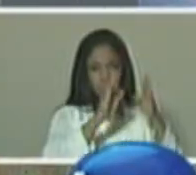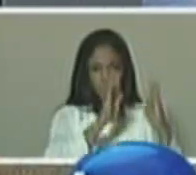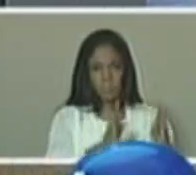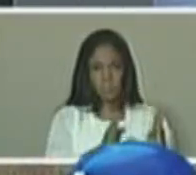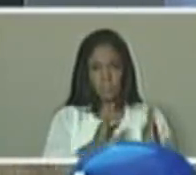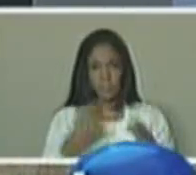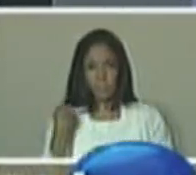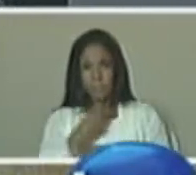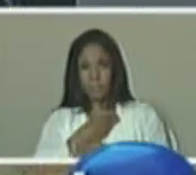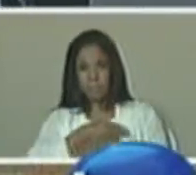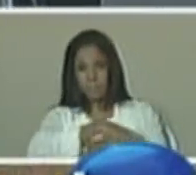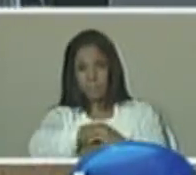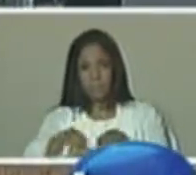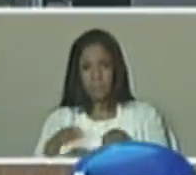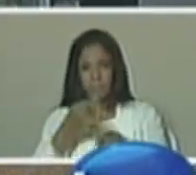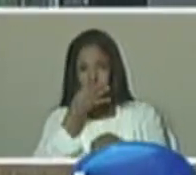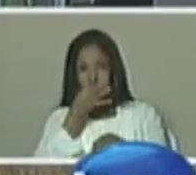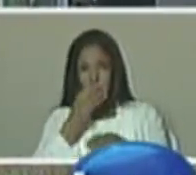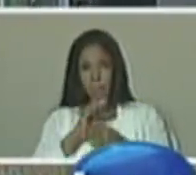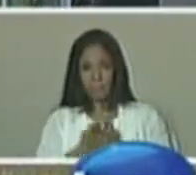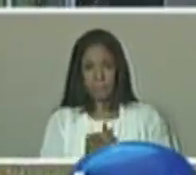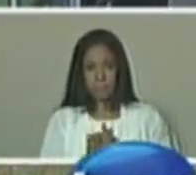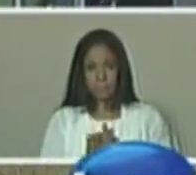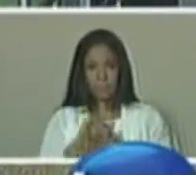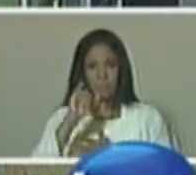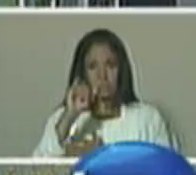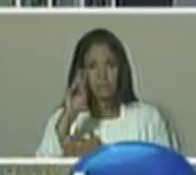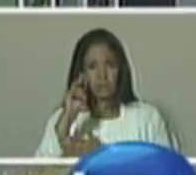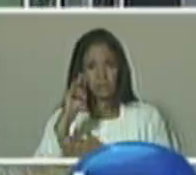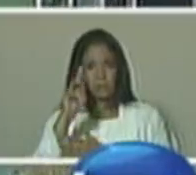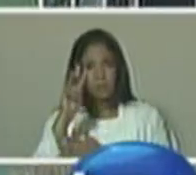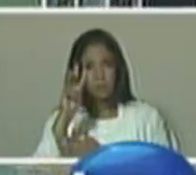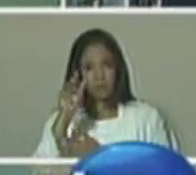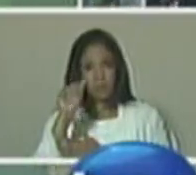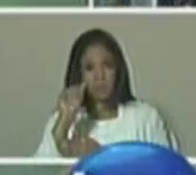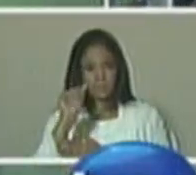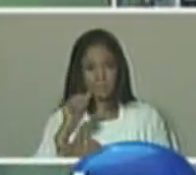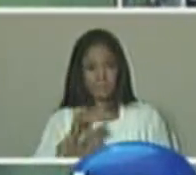y de nuestra comarca, Cunayala y Tomarhua. Muchas gracias.